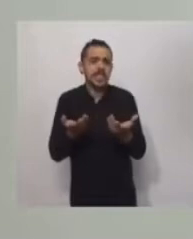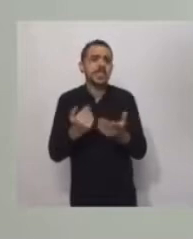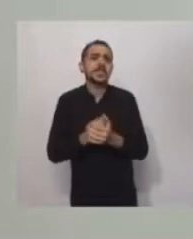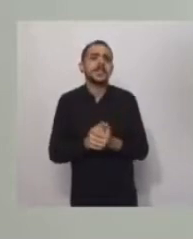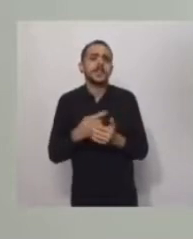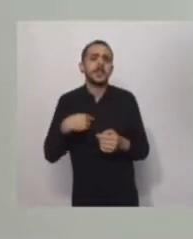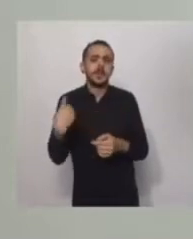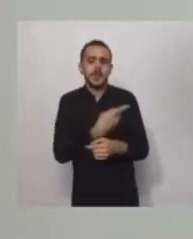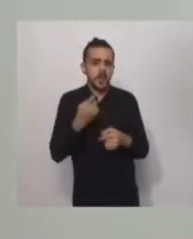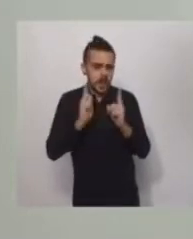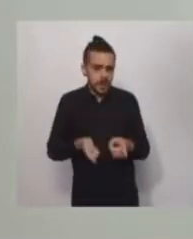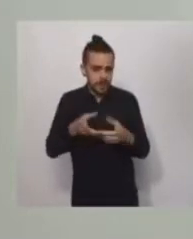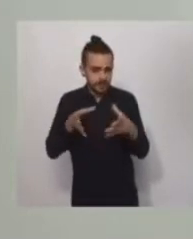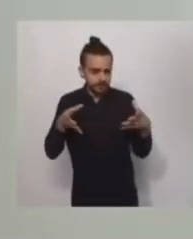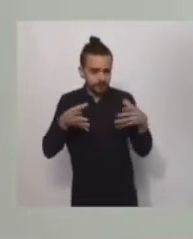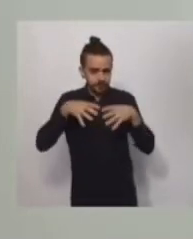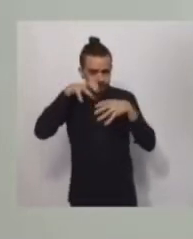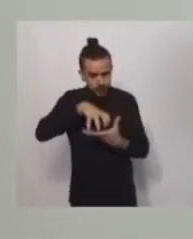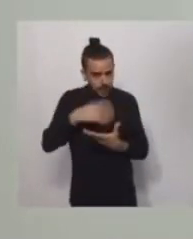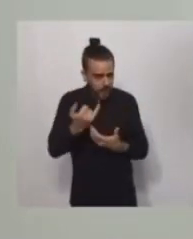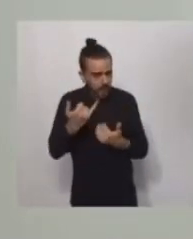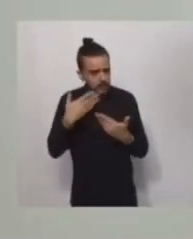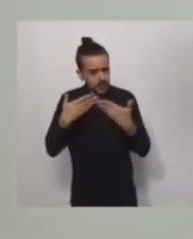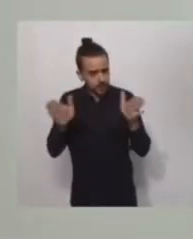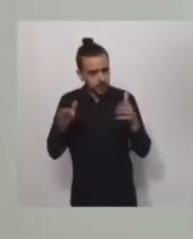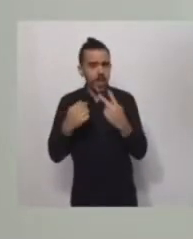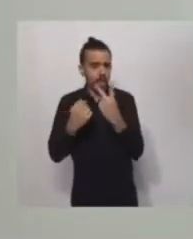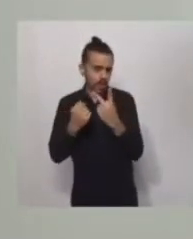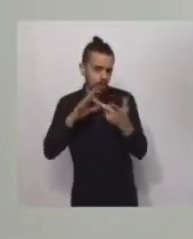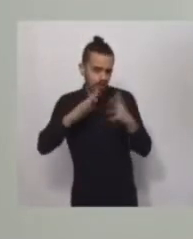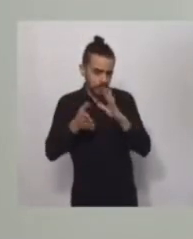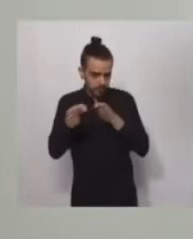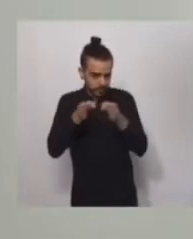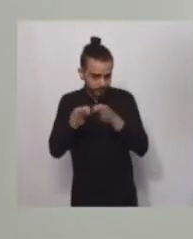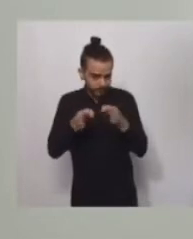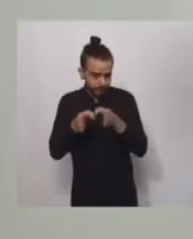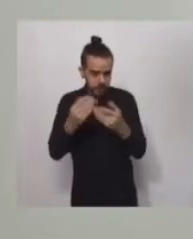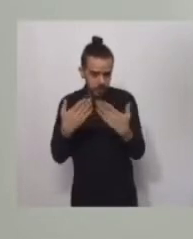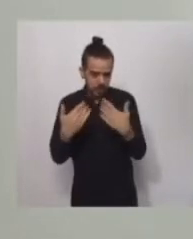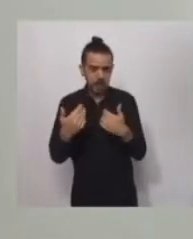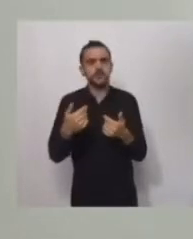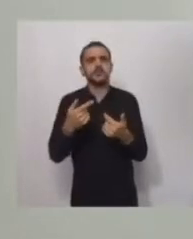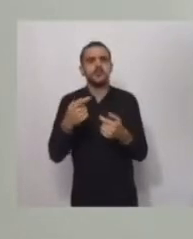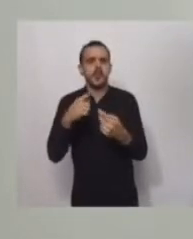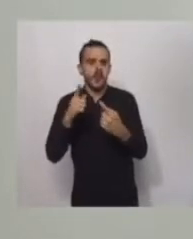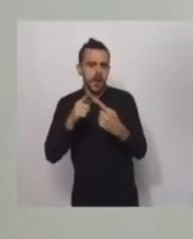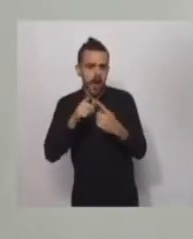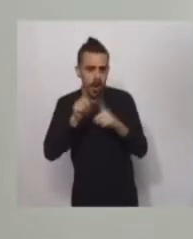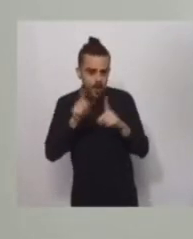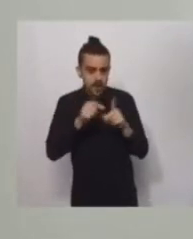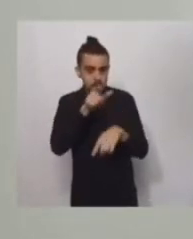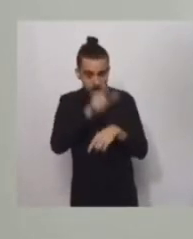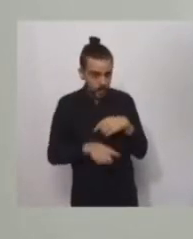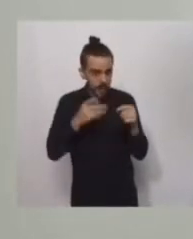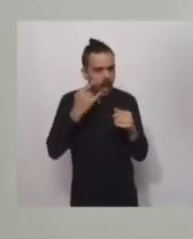notas y hoy las notas no están. Entonces, eso es algo en lo que también vamos a tener que trabajar para ver